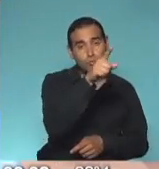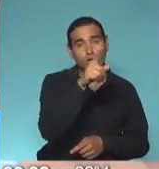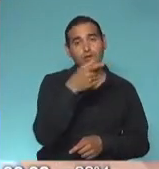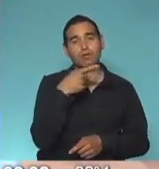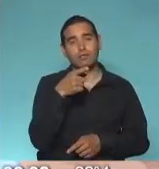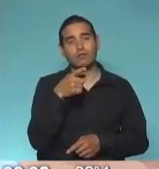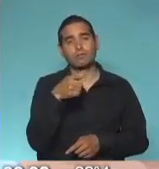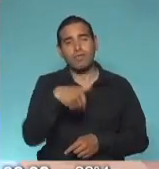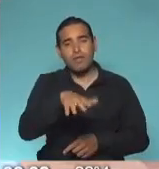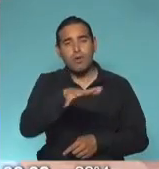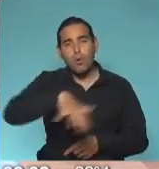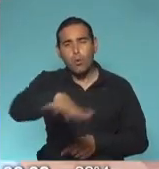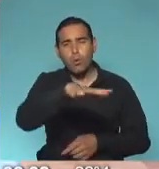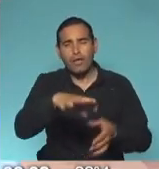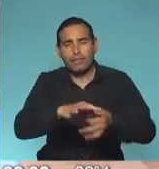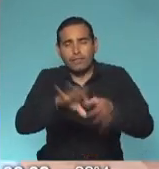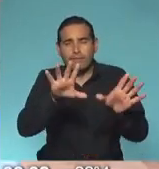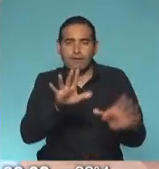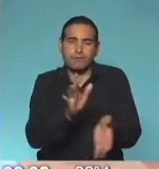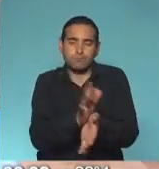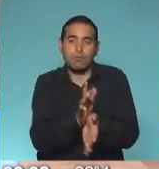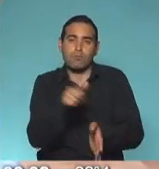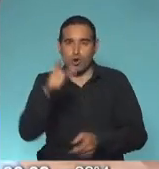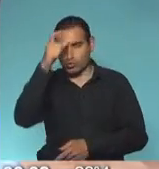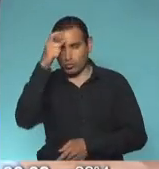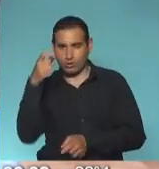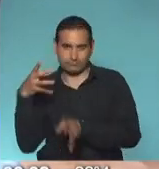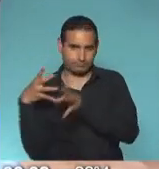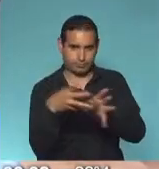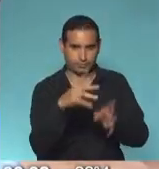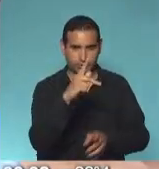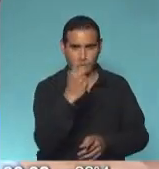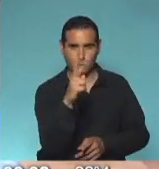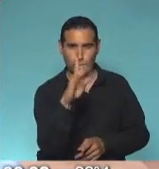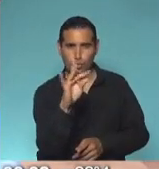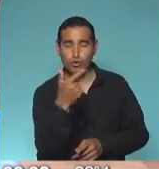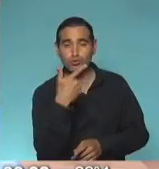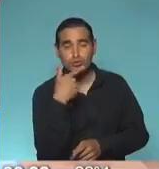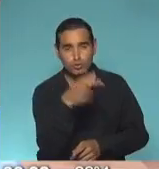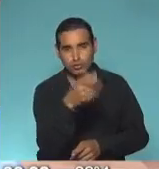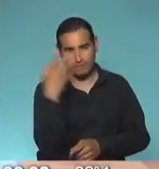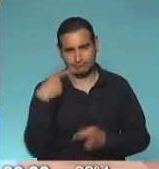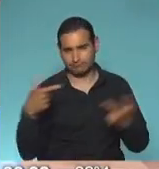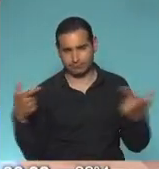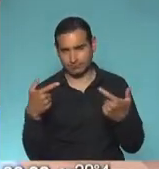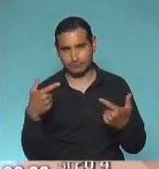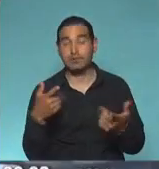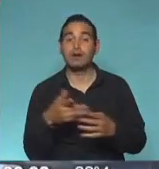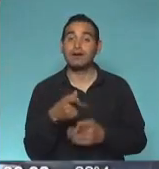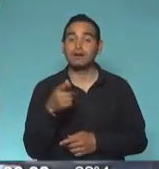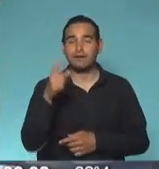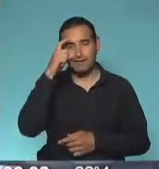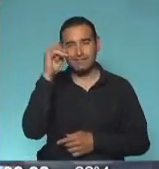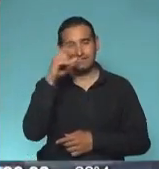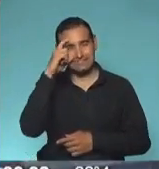zona liberada para que Turquía avanzara contra los kurdos, que son sus antiguos enemigos, sus viejos enemigos. Estamos con Ezequiel Coppel. Ezequiel, buenas